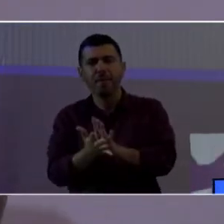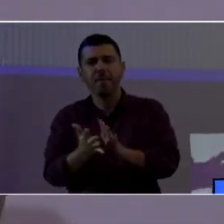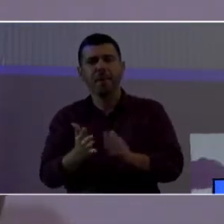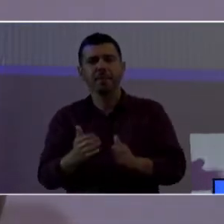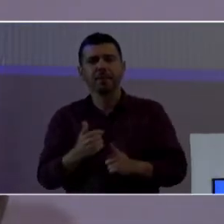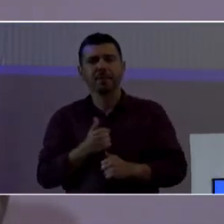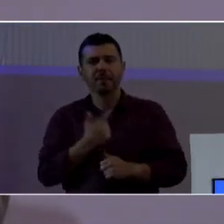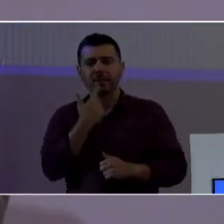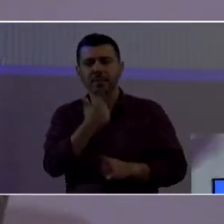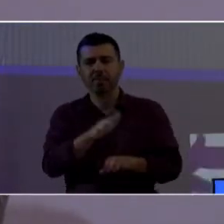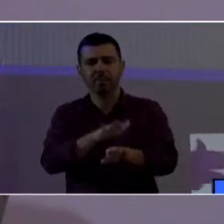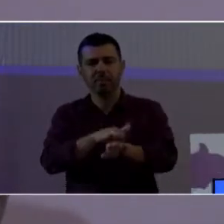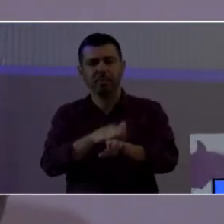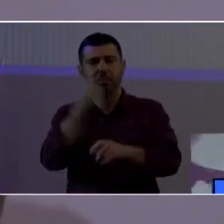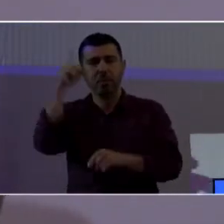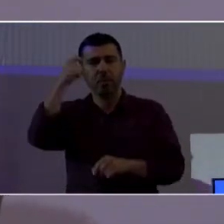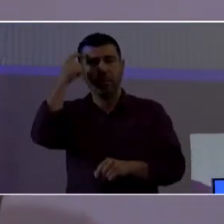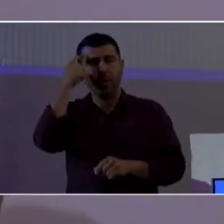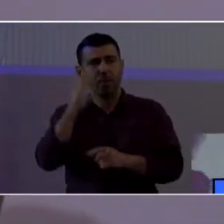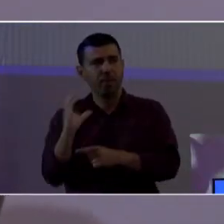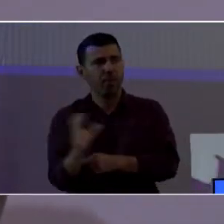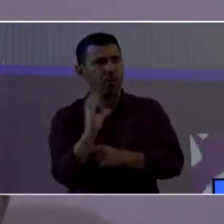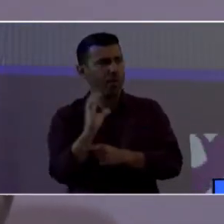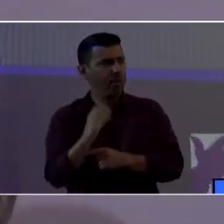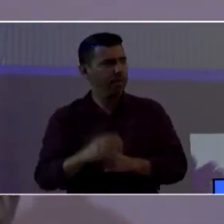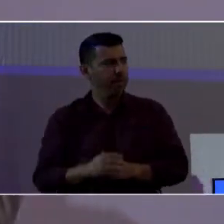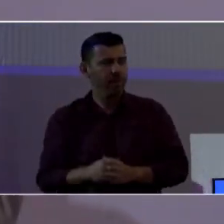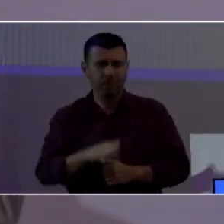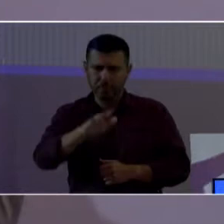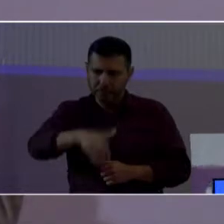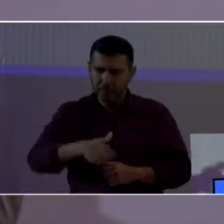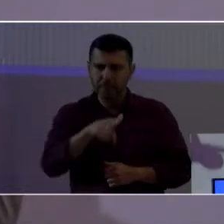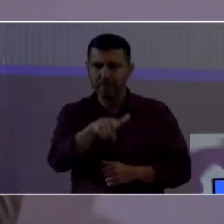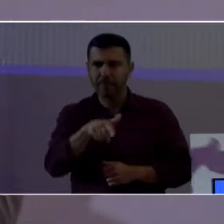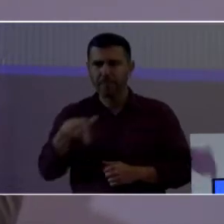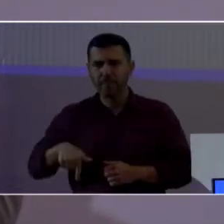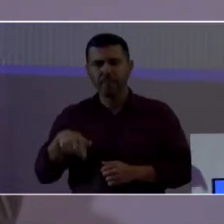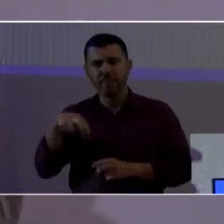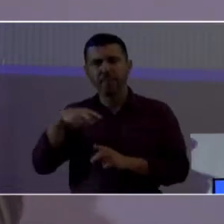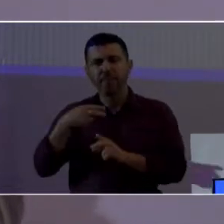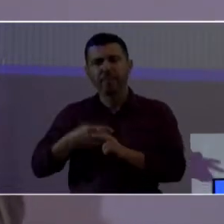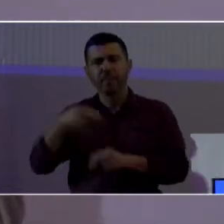dijimos al gobierno colombiano, venga que acá en Panaca hay un